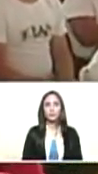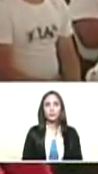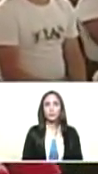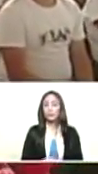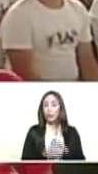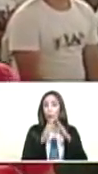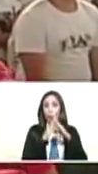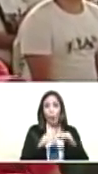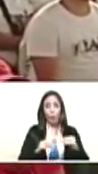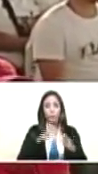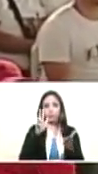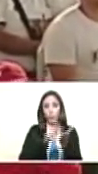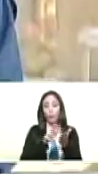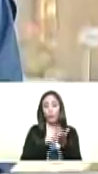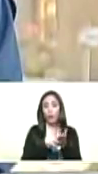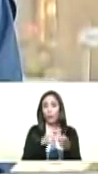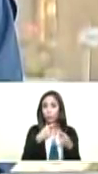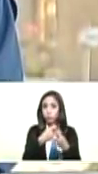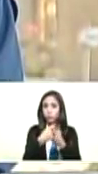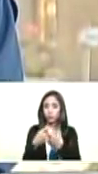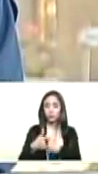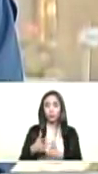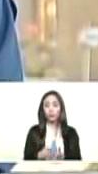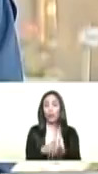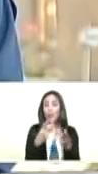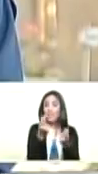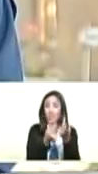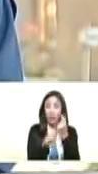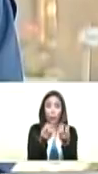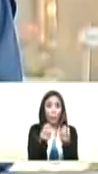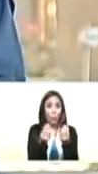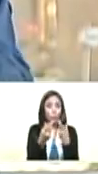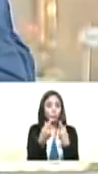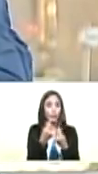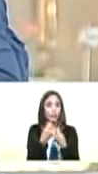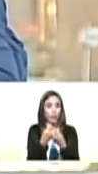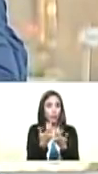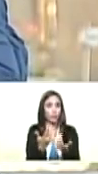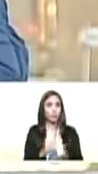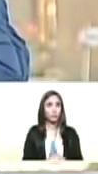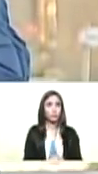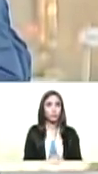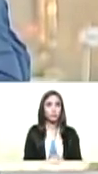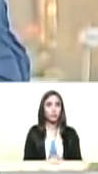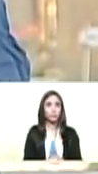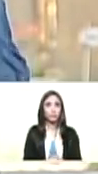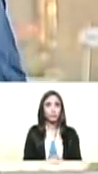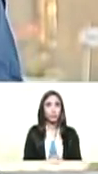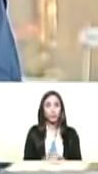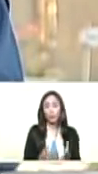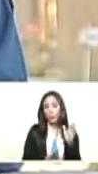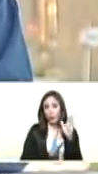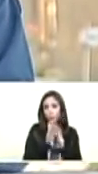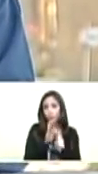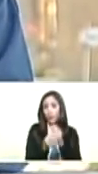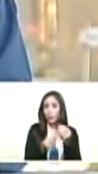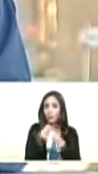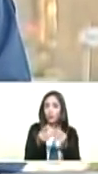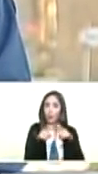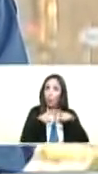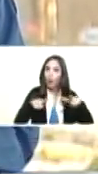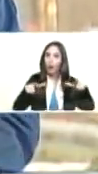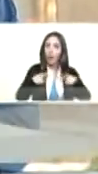Todo esto es una inversión cuantiosa, grande. Todo esto para, bueno, desarrollar las áreas